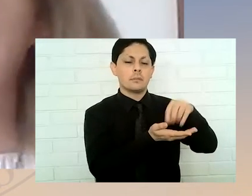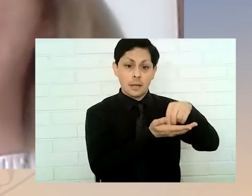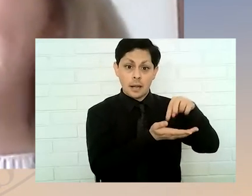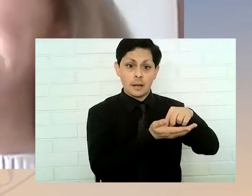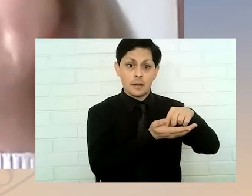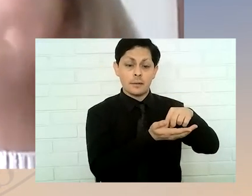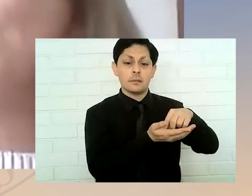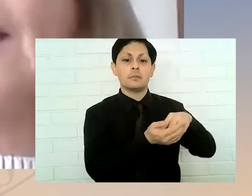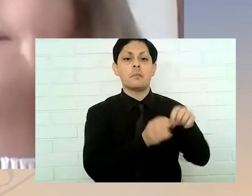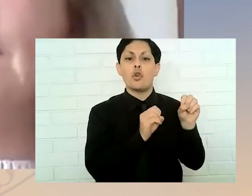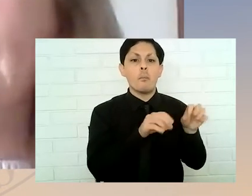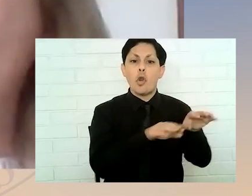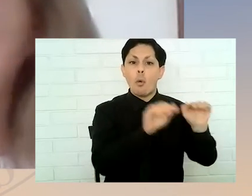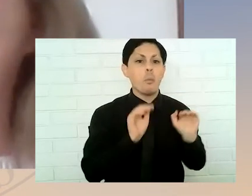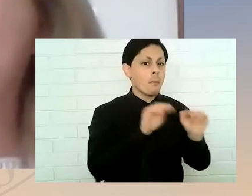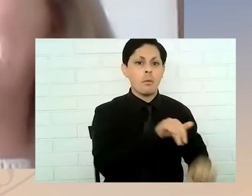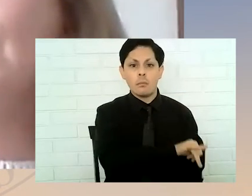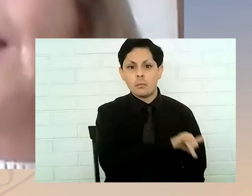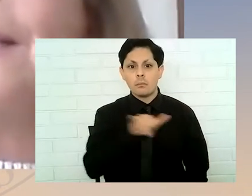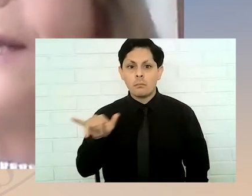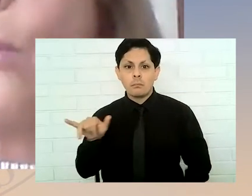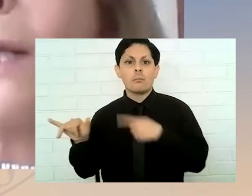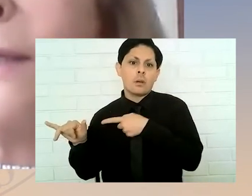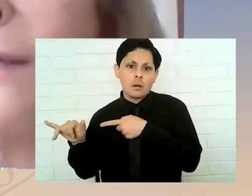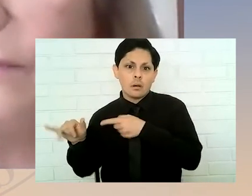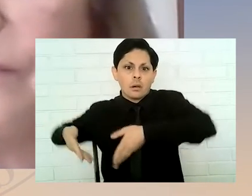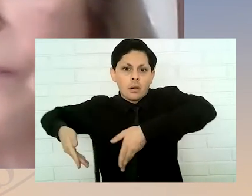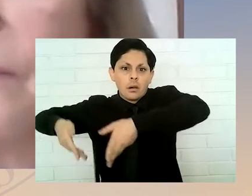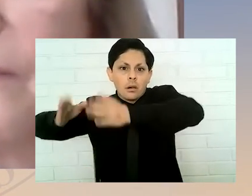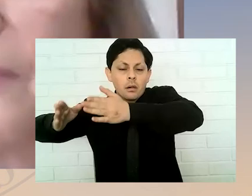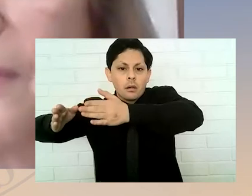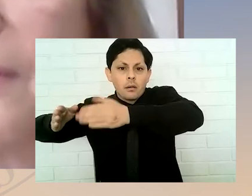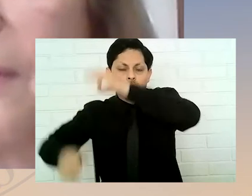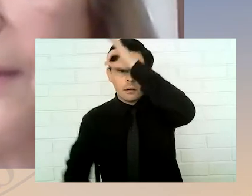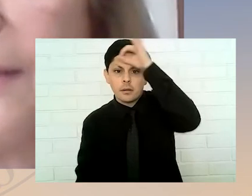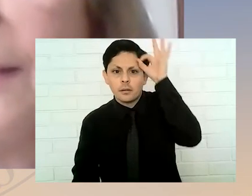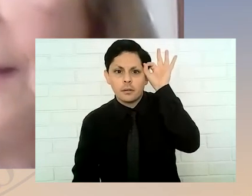el profesor que está haciendo clase en una comunidad rural en la Araucanía.